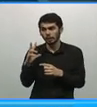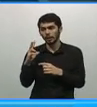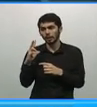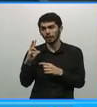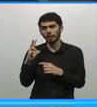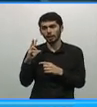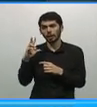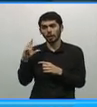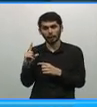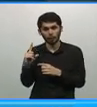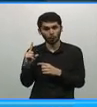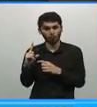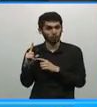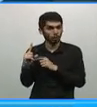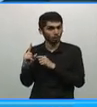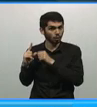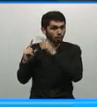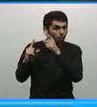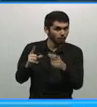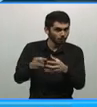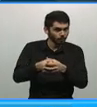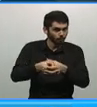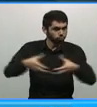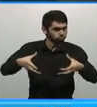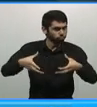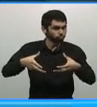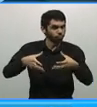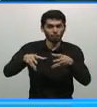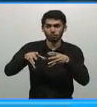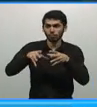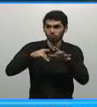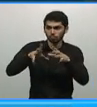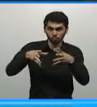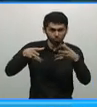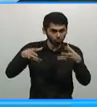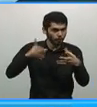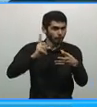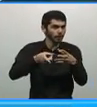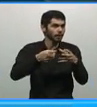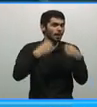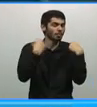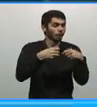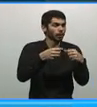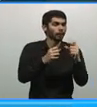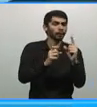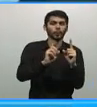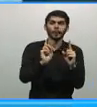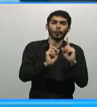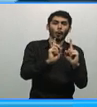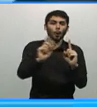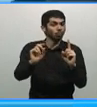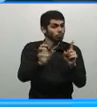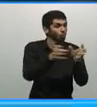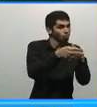en Rusia, viniéramos con deportes de conjunto y con una delegación tan grande y encima con muy buen nivel como para obtener